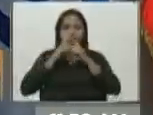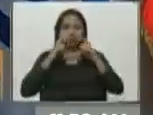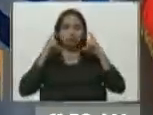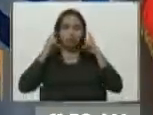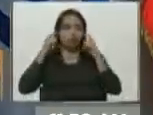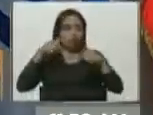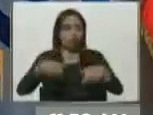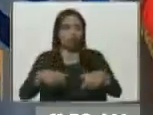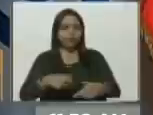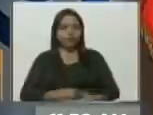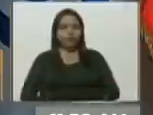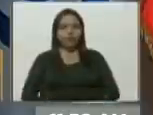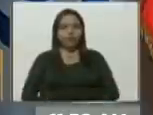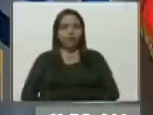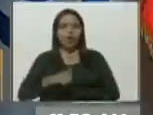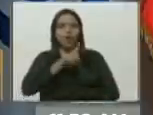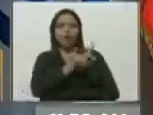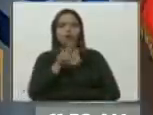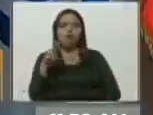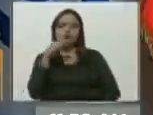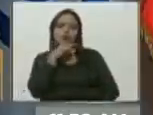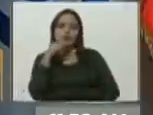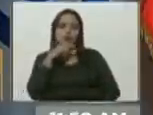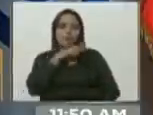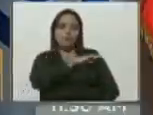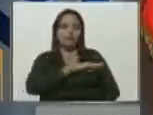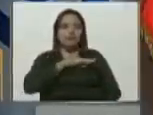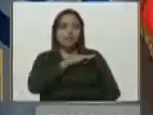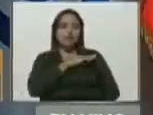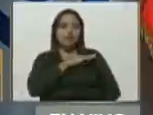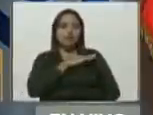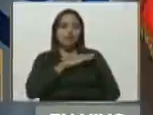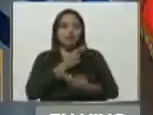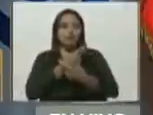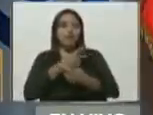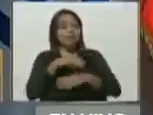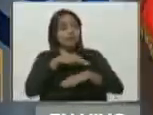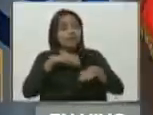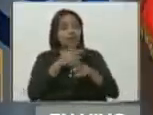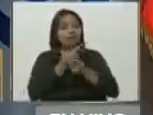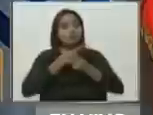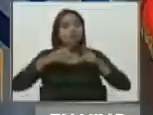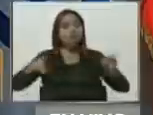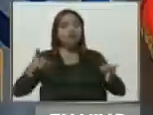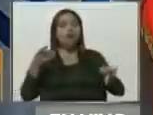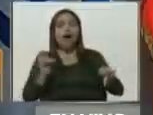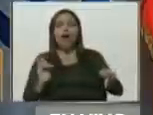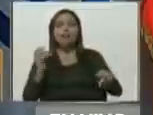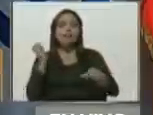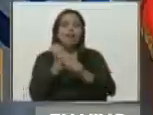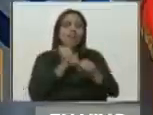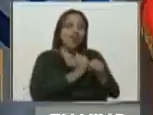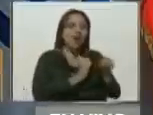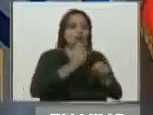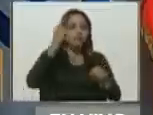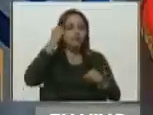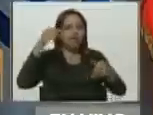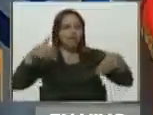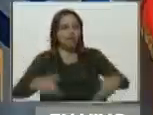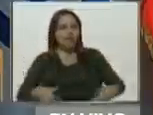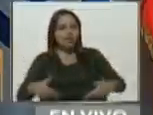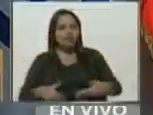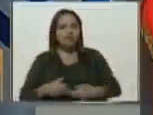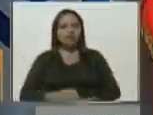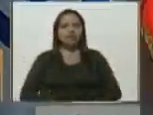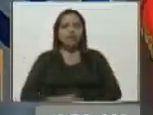Hoy, 12 de octubre, para el Ministerio Público, un día de trabajo, un día de lucha, de batalla,